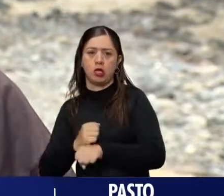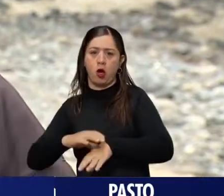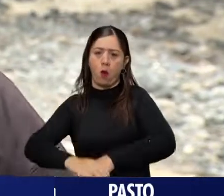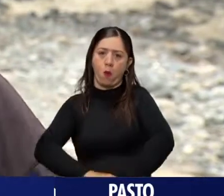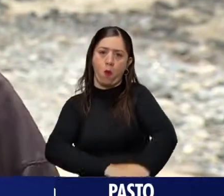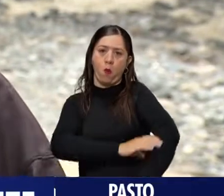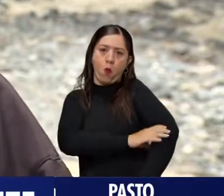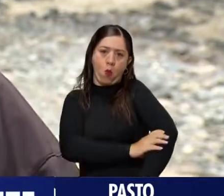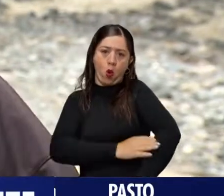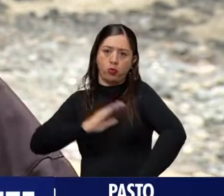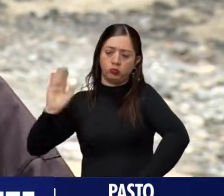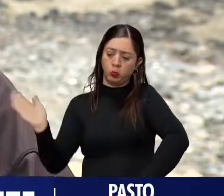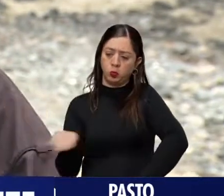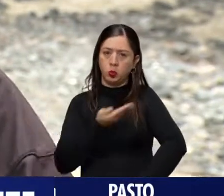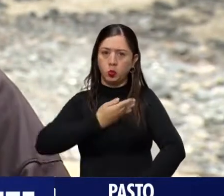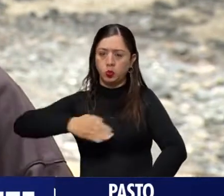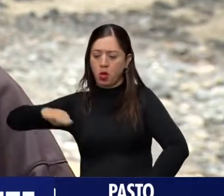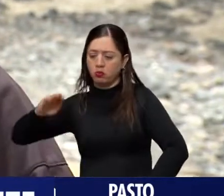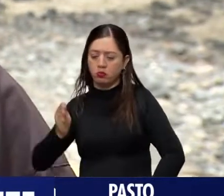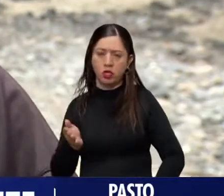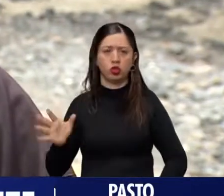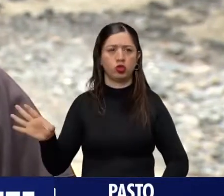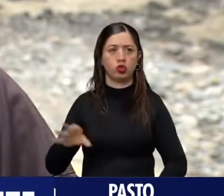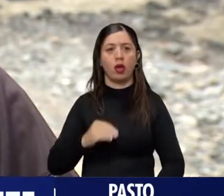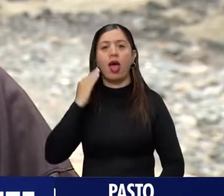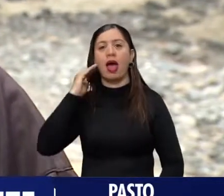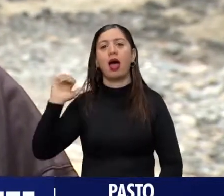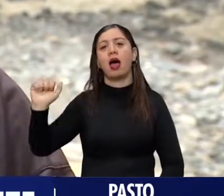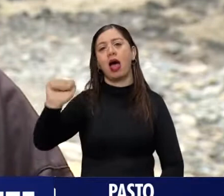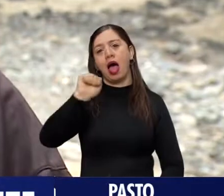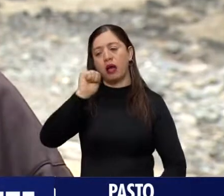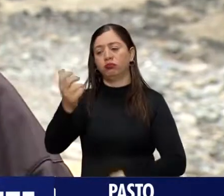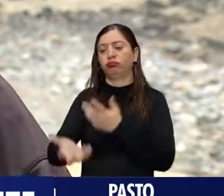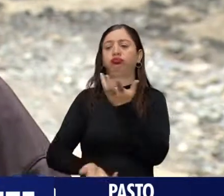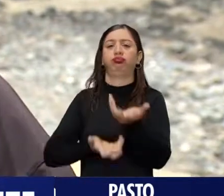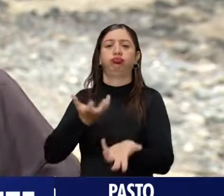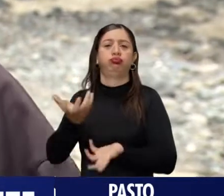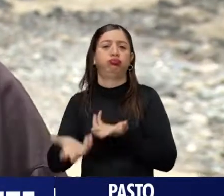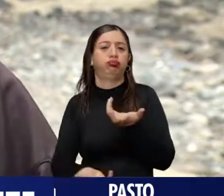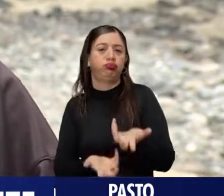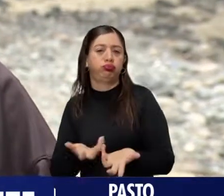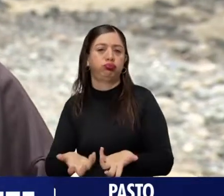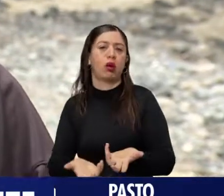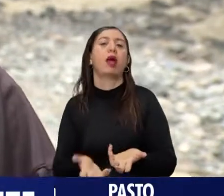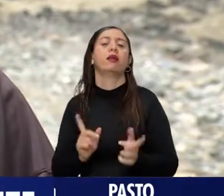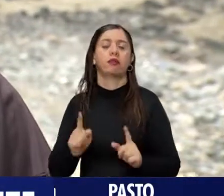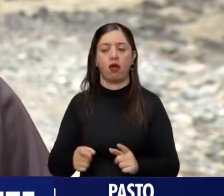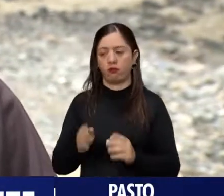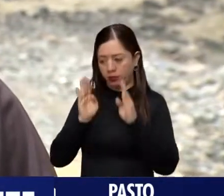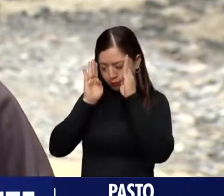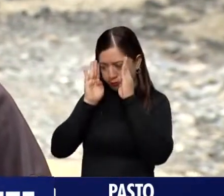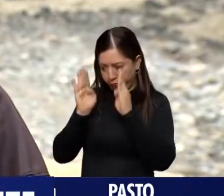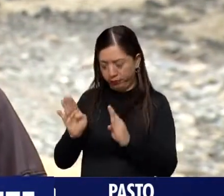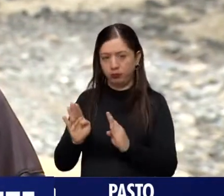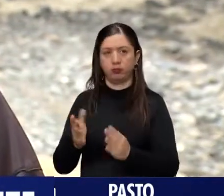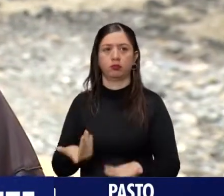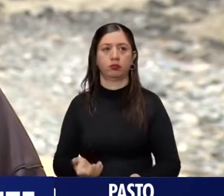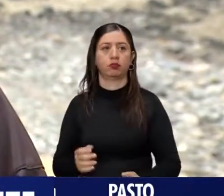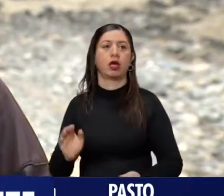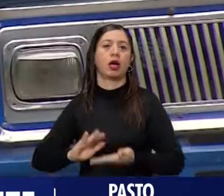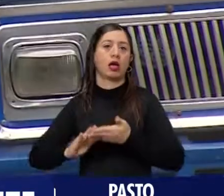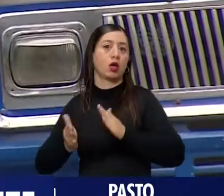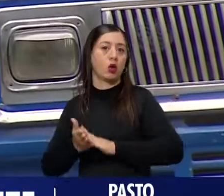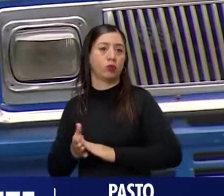botas, machetes, todo, y las mujeres pues hacer de comer y también estar pendientes. Eso es lo que hacemos nosotros acá en la